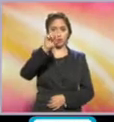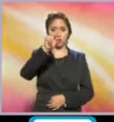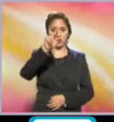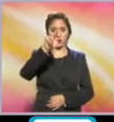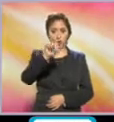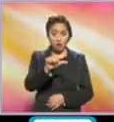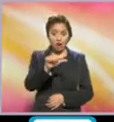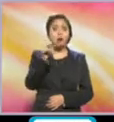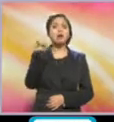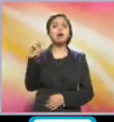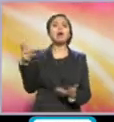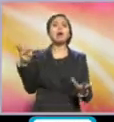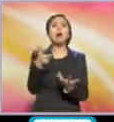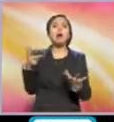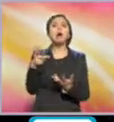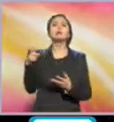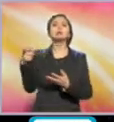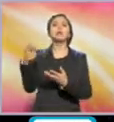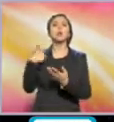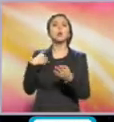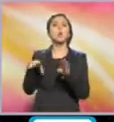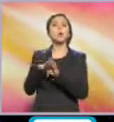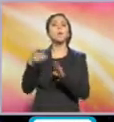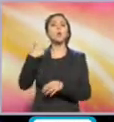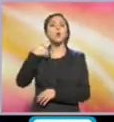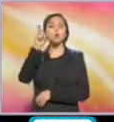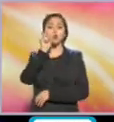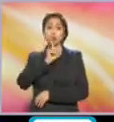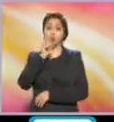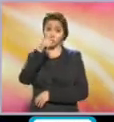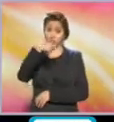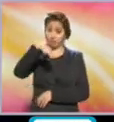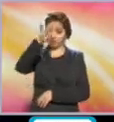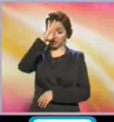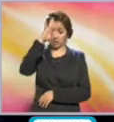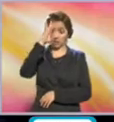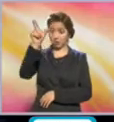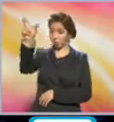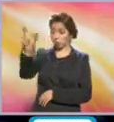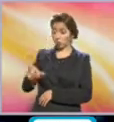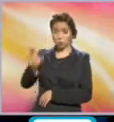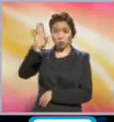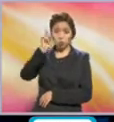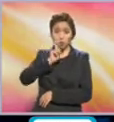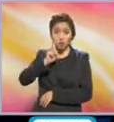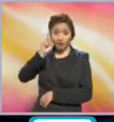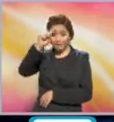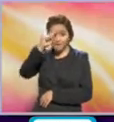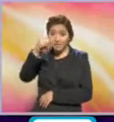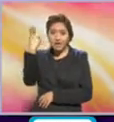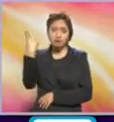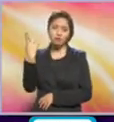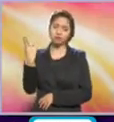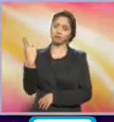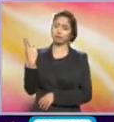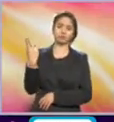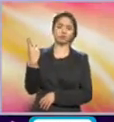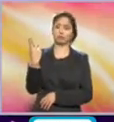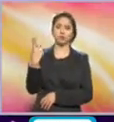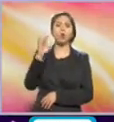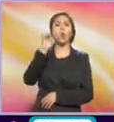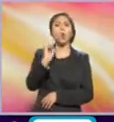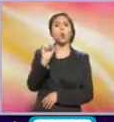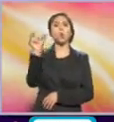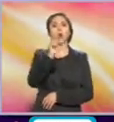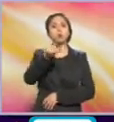de la labor que se trata ser mujer, porque no es nada fácil. Siempre decimos que ser